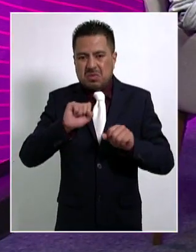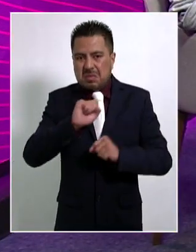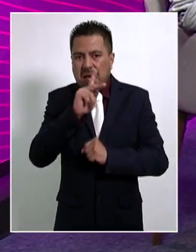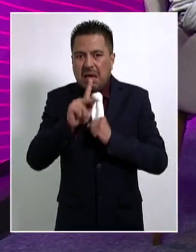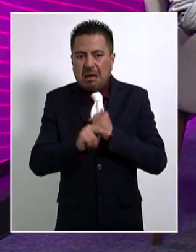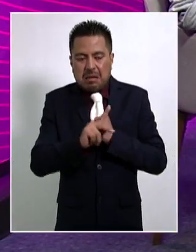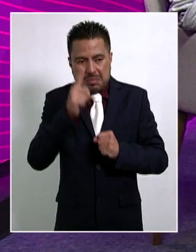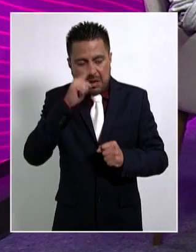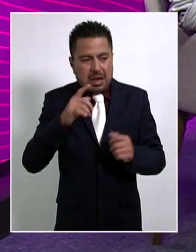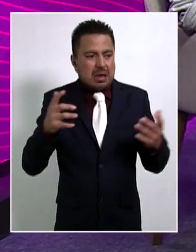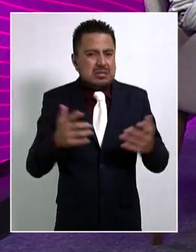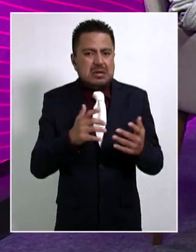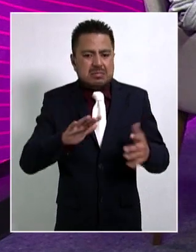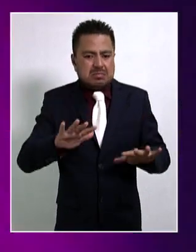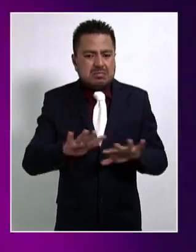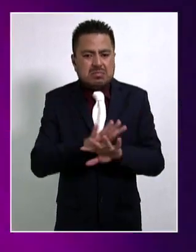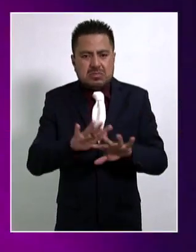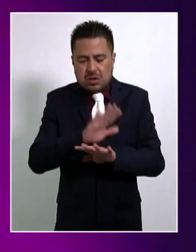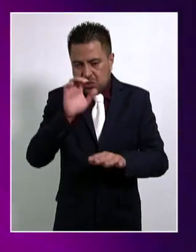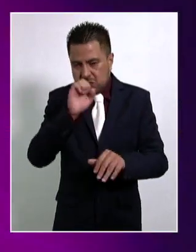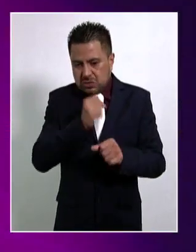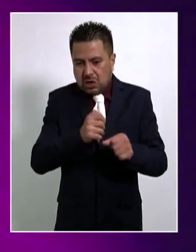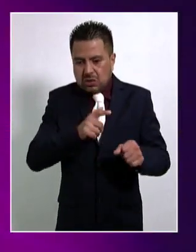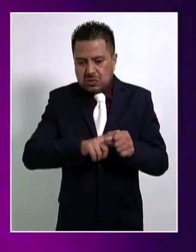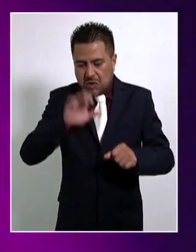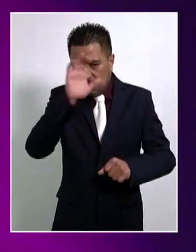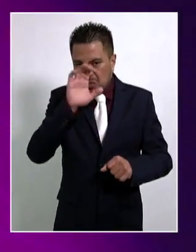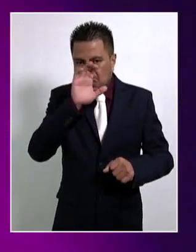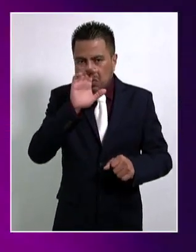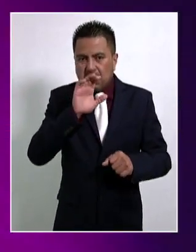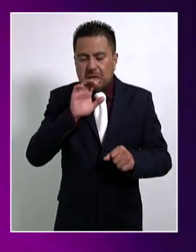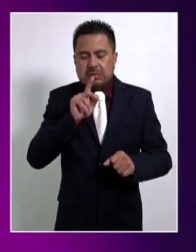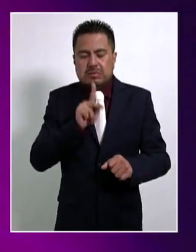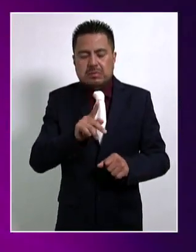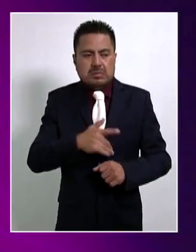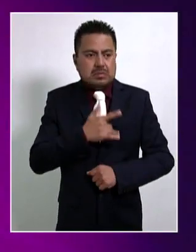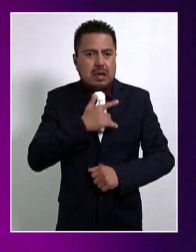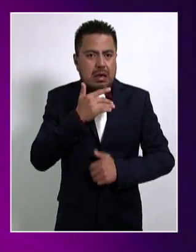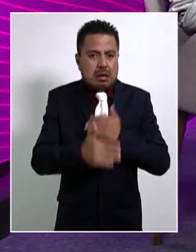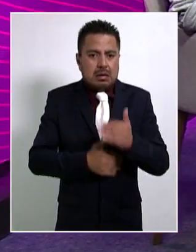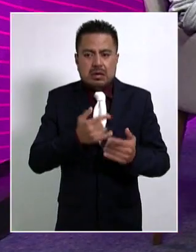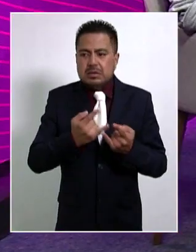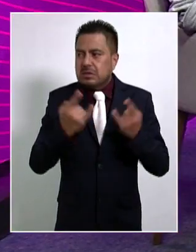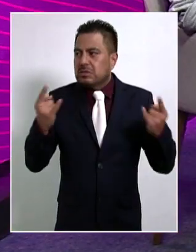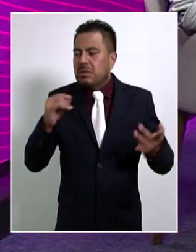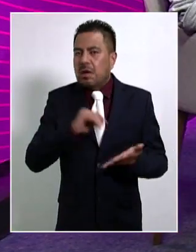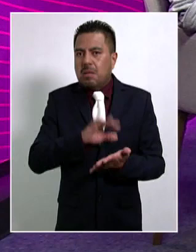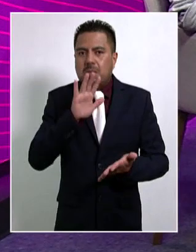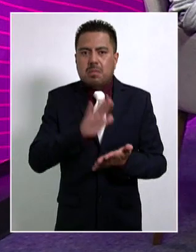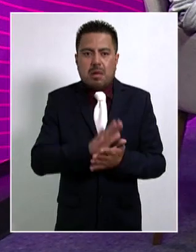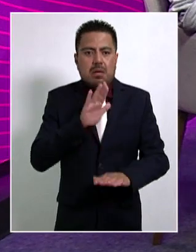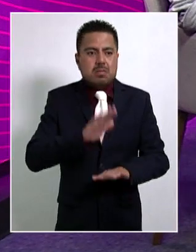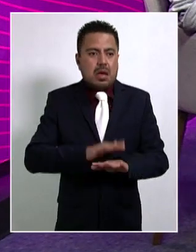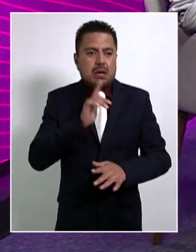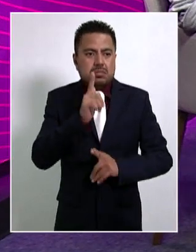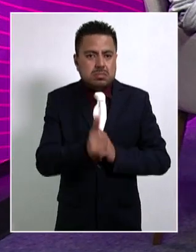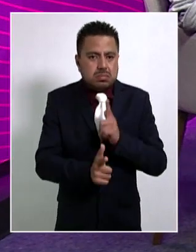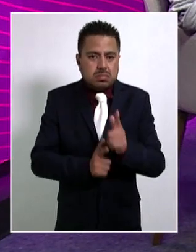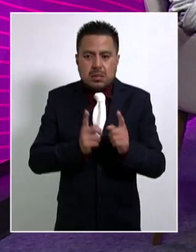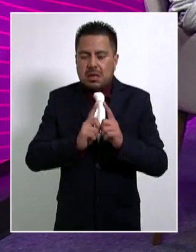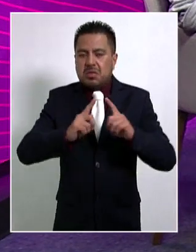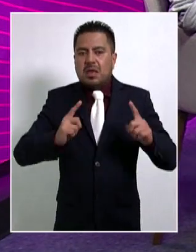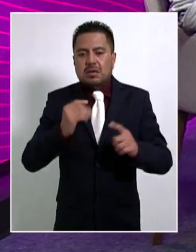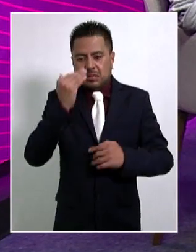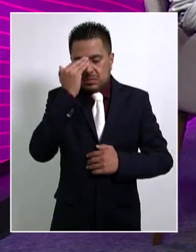sociedad civil para cambiar los patrones socioculturales que parecería que son evoluciones históricas de muy lento desarrollo que toman